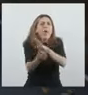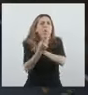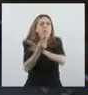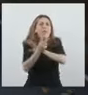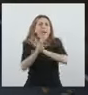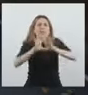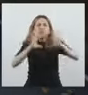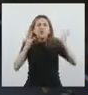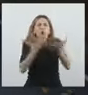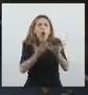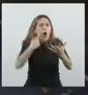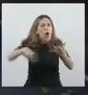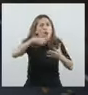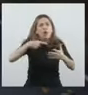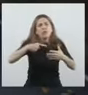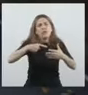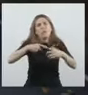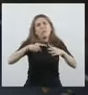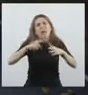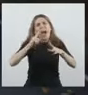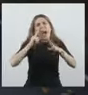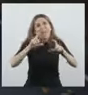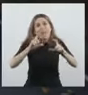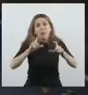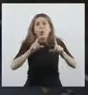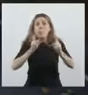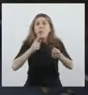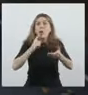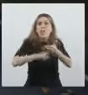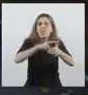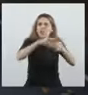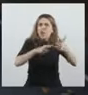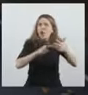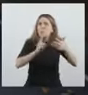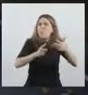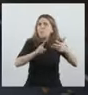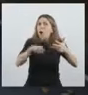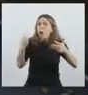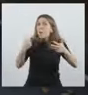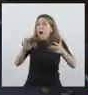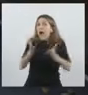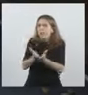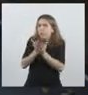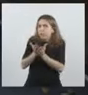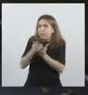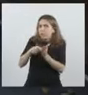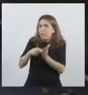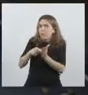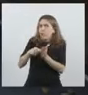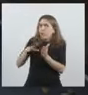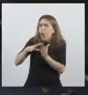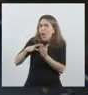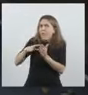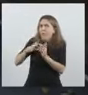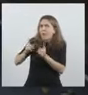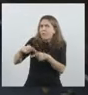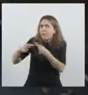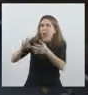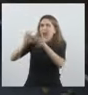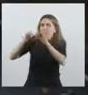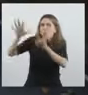colectivamente. Medidas iguales a estas y también con mayores restricciones se han tomado y se siguen tomando en